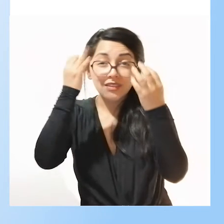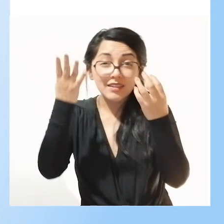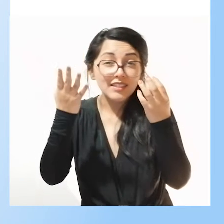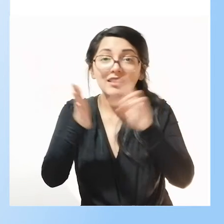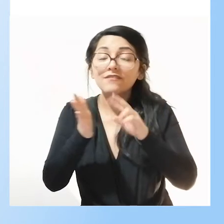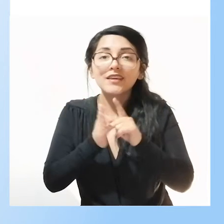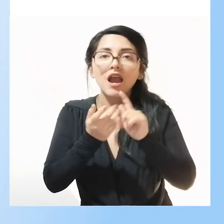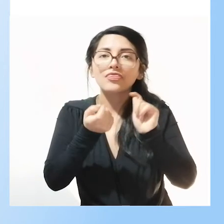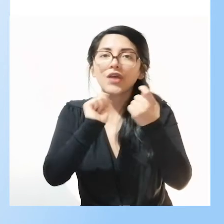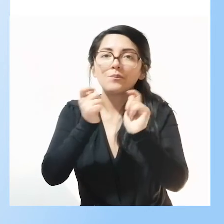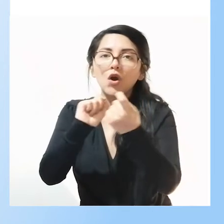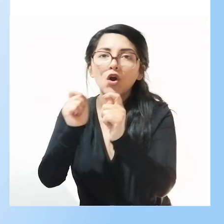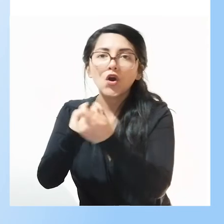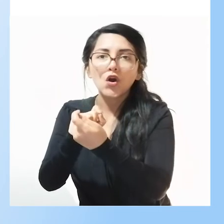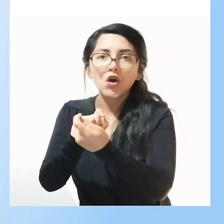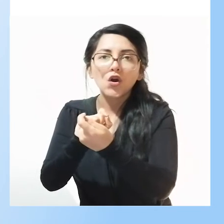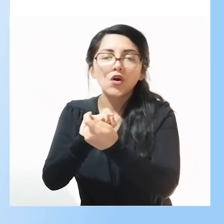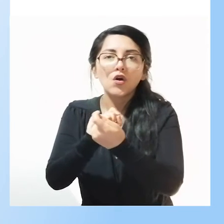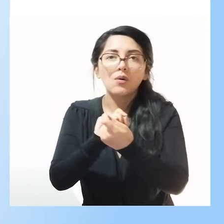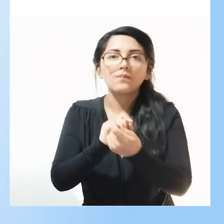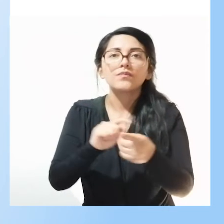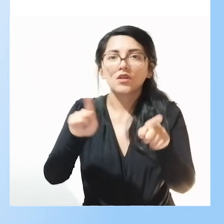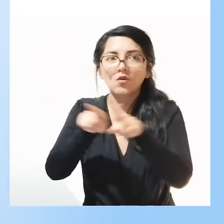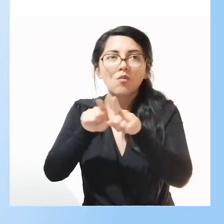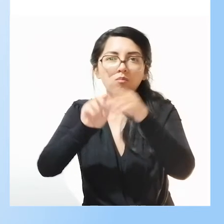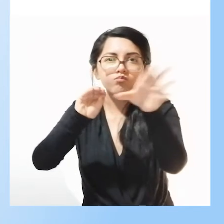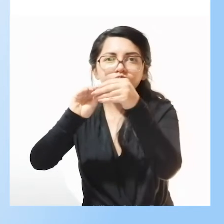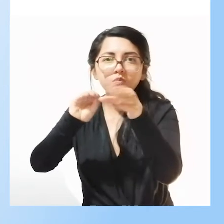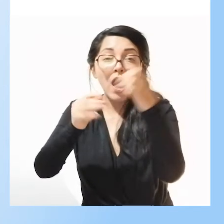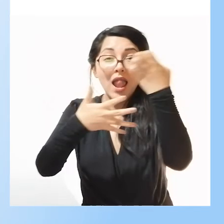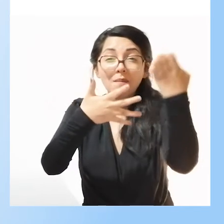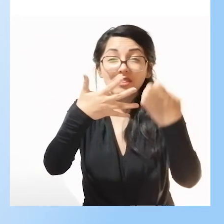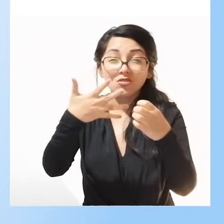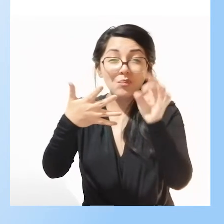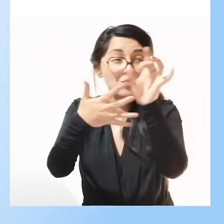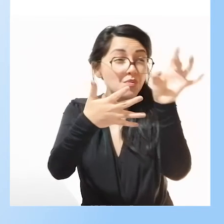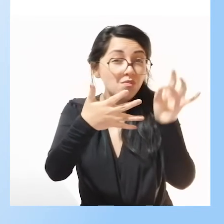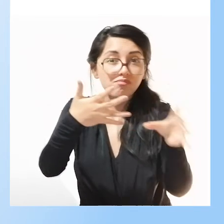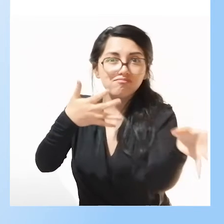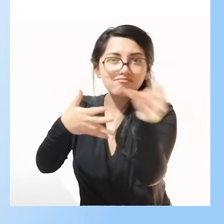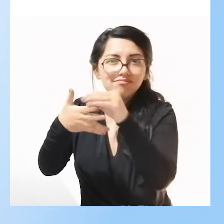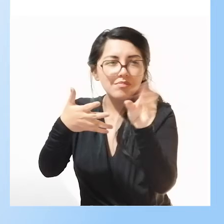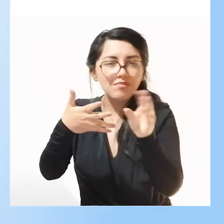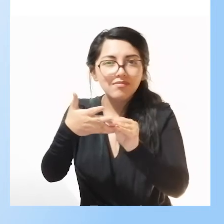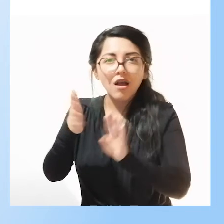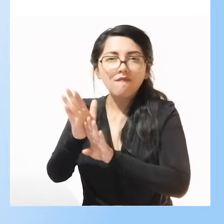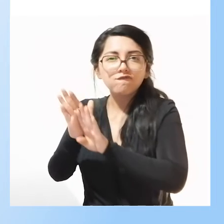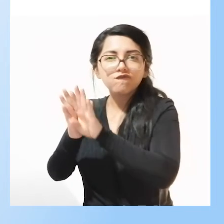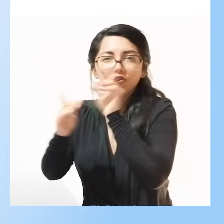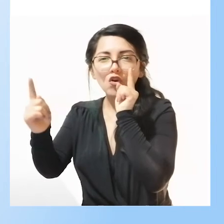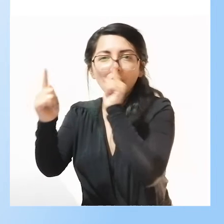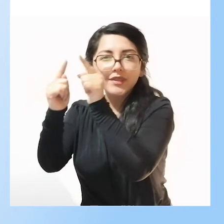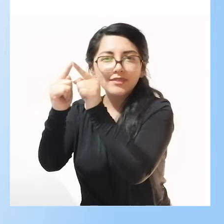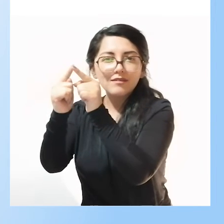cambio, es introducir elementos nuevos para conseguir los mismos objetivos o